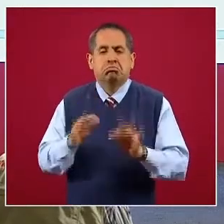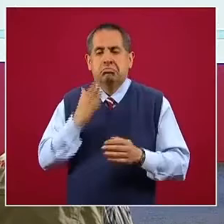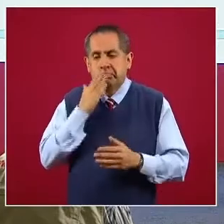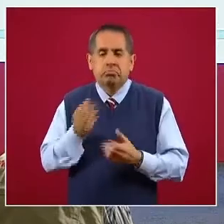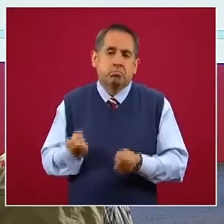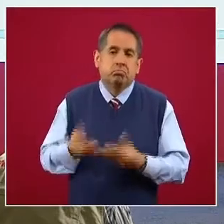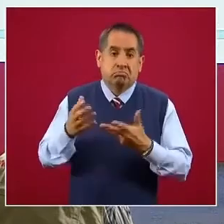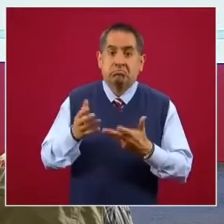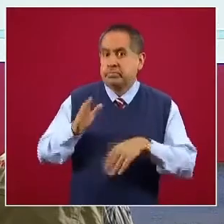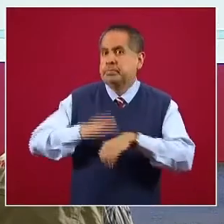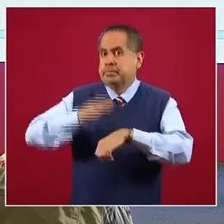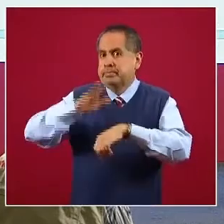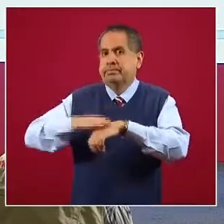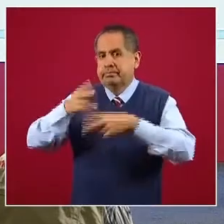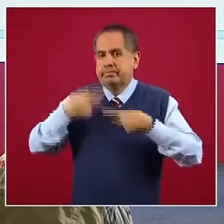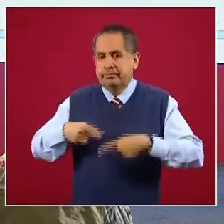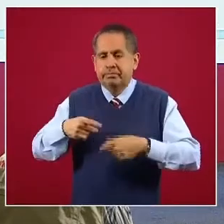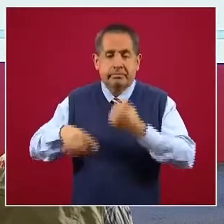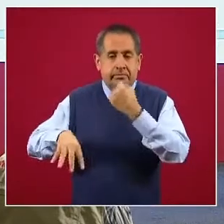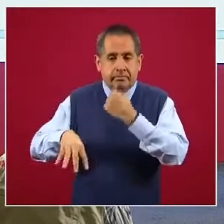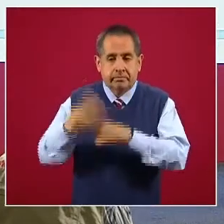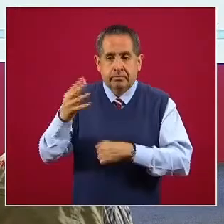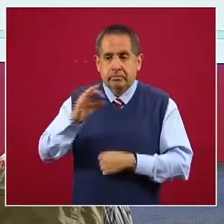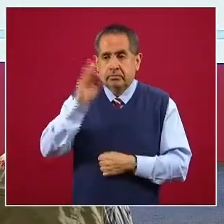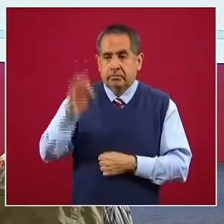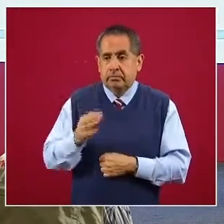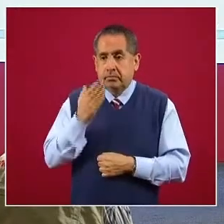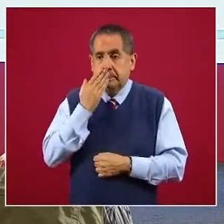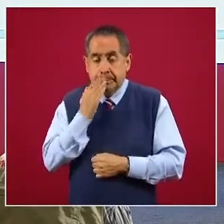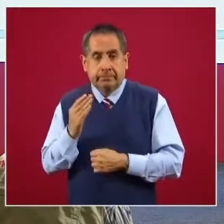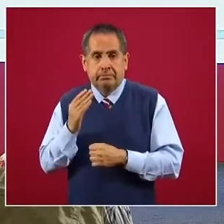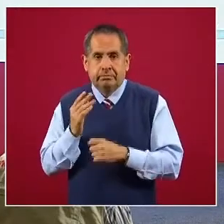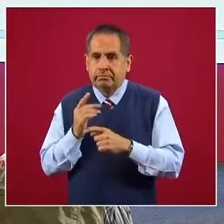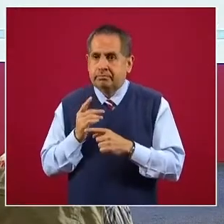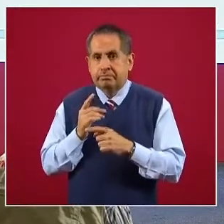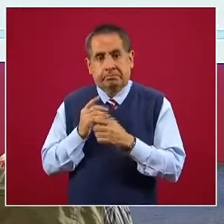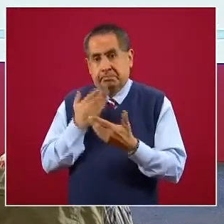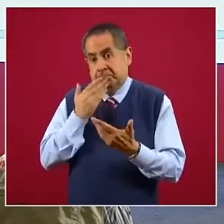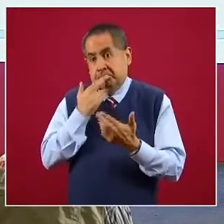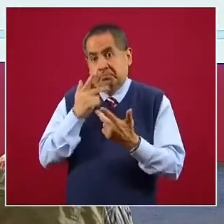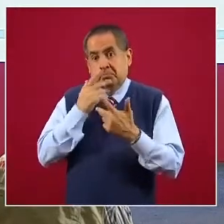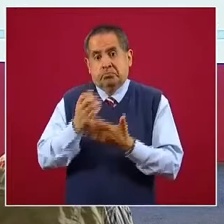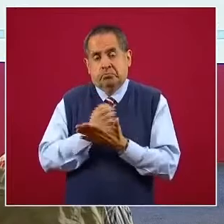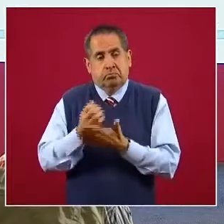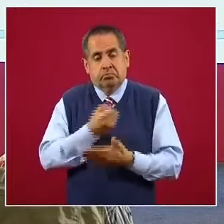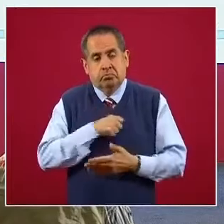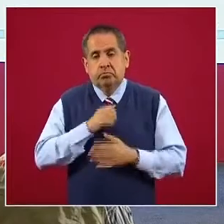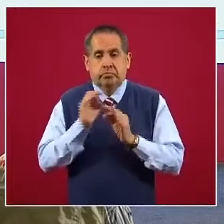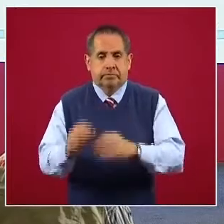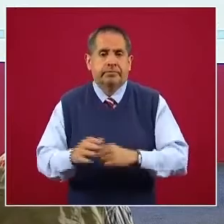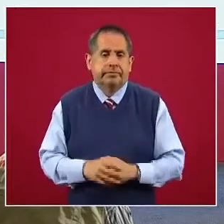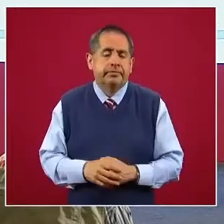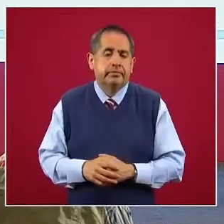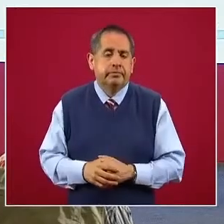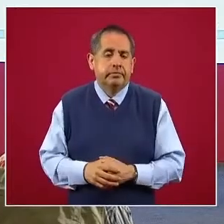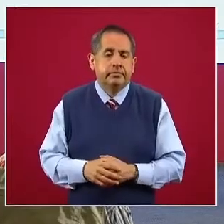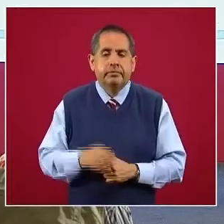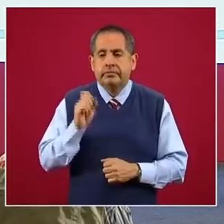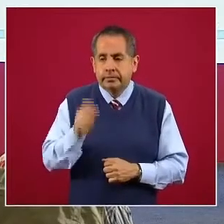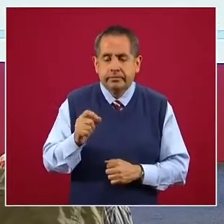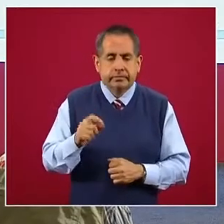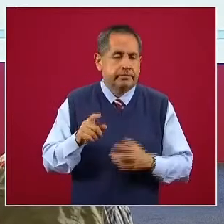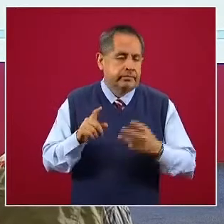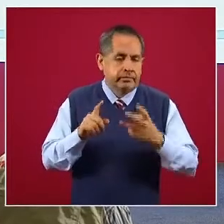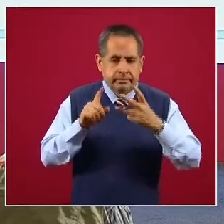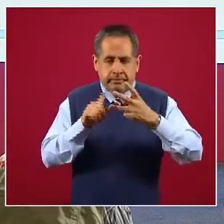última semana ha sido de un 14% hacia arriba positivo. Y algo también que veníamos